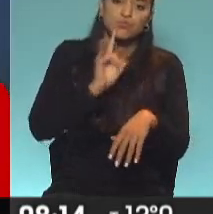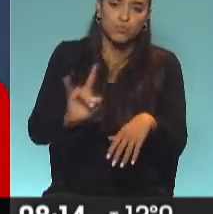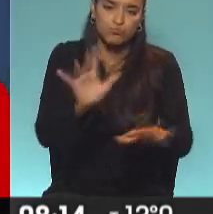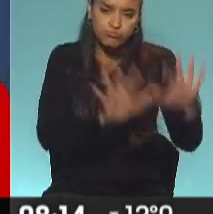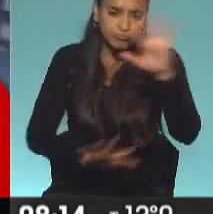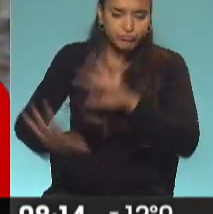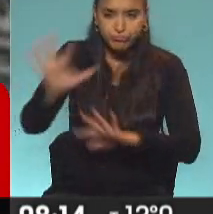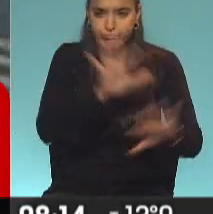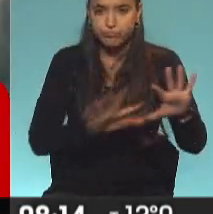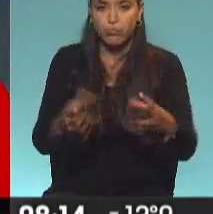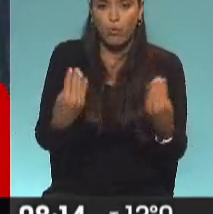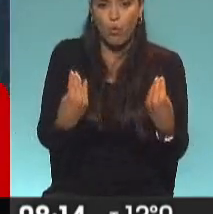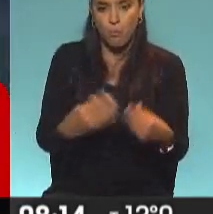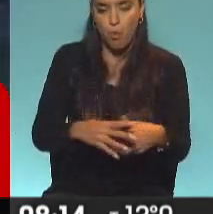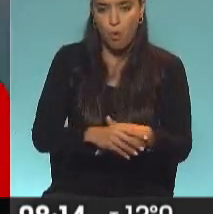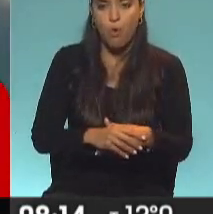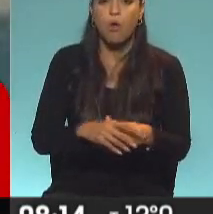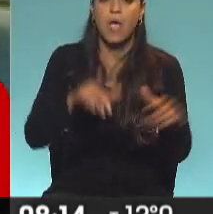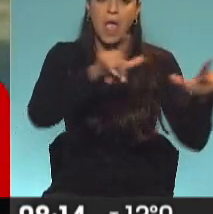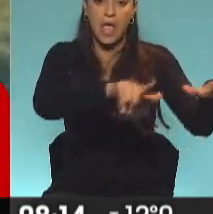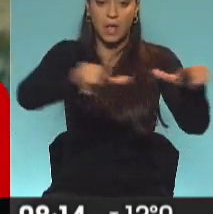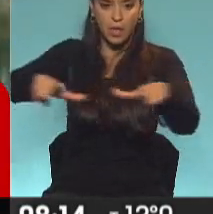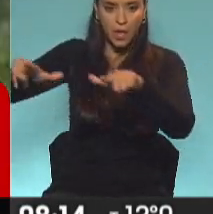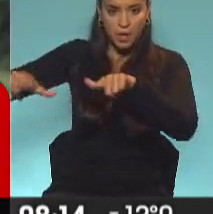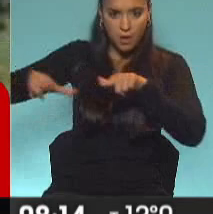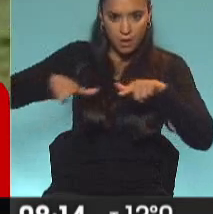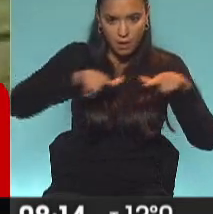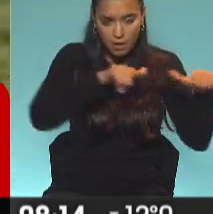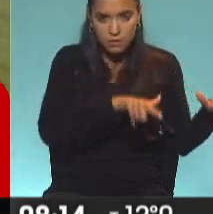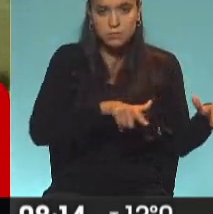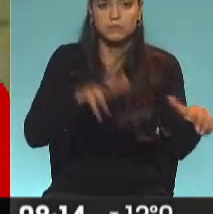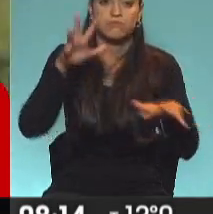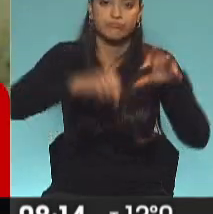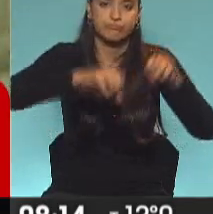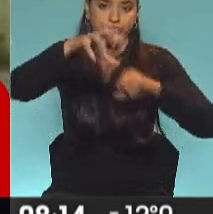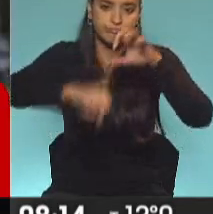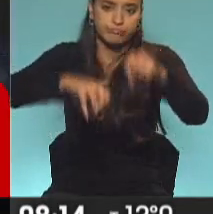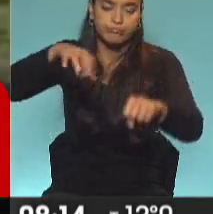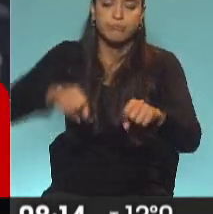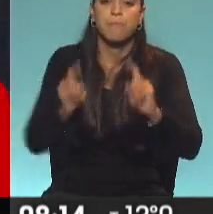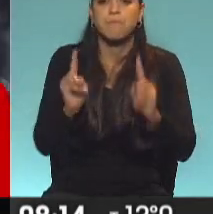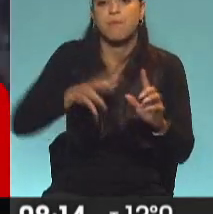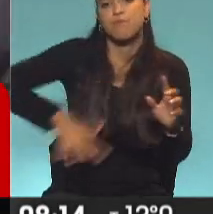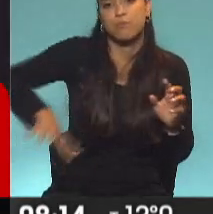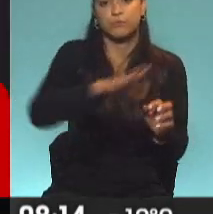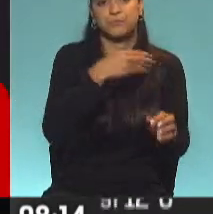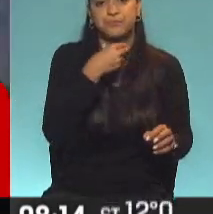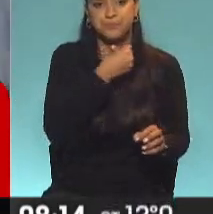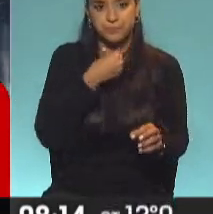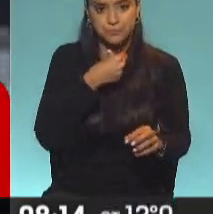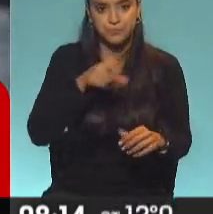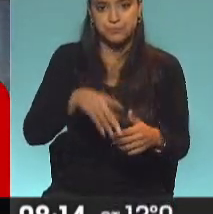el ejido de estas hectáreas que habían sido tomadas justamente en el municipio de Guernica y